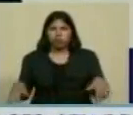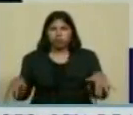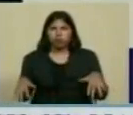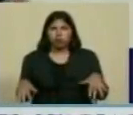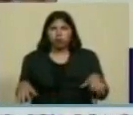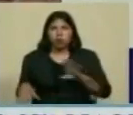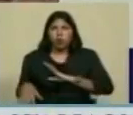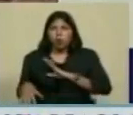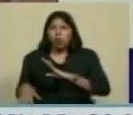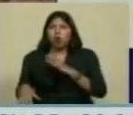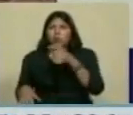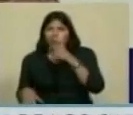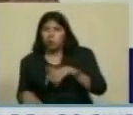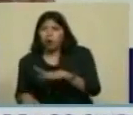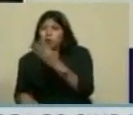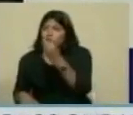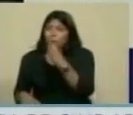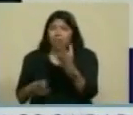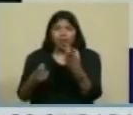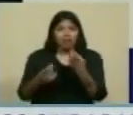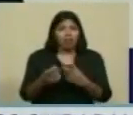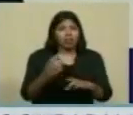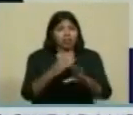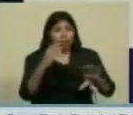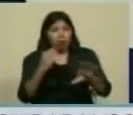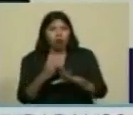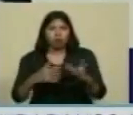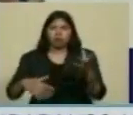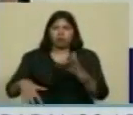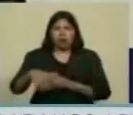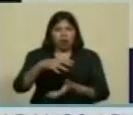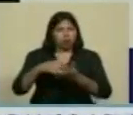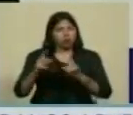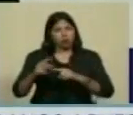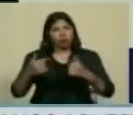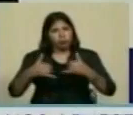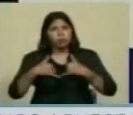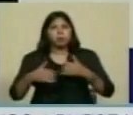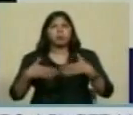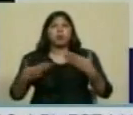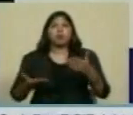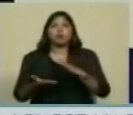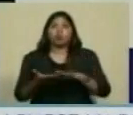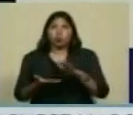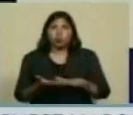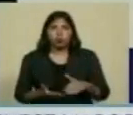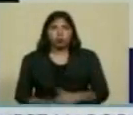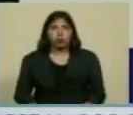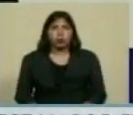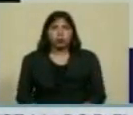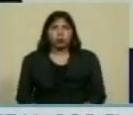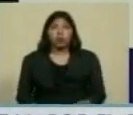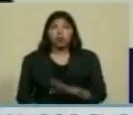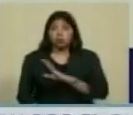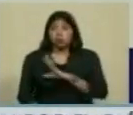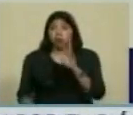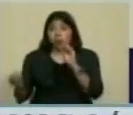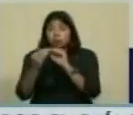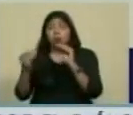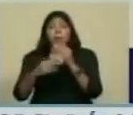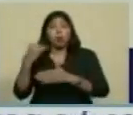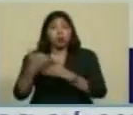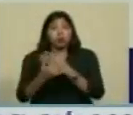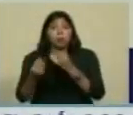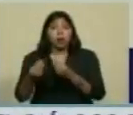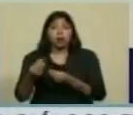población. Es un llamado que nos ha hecho el presidente en el marco del plan de recuperación económica, y por eso en